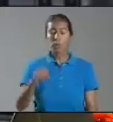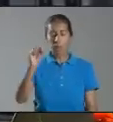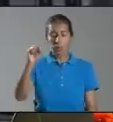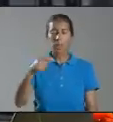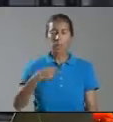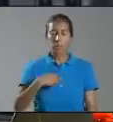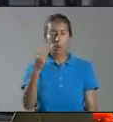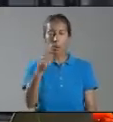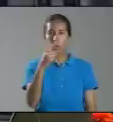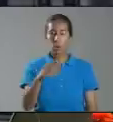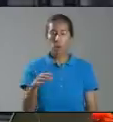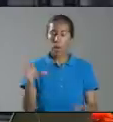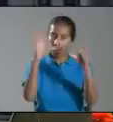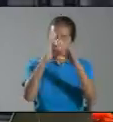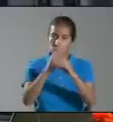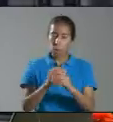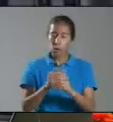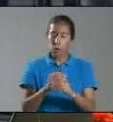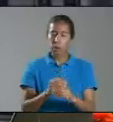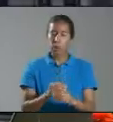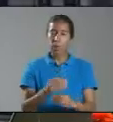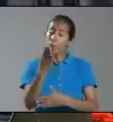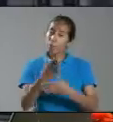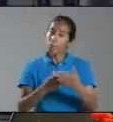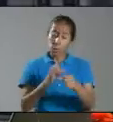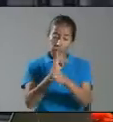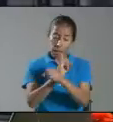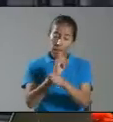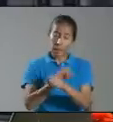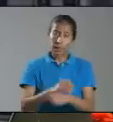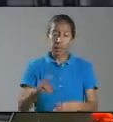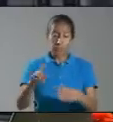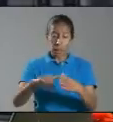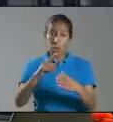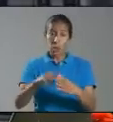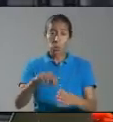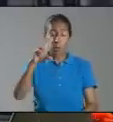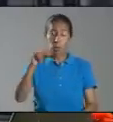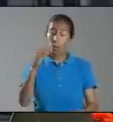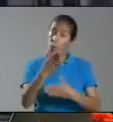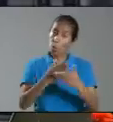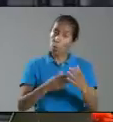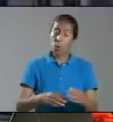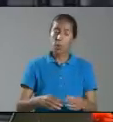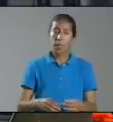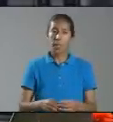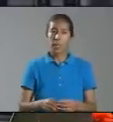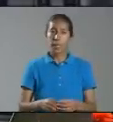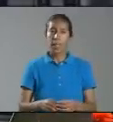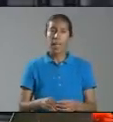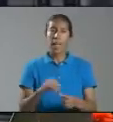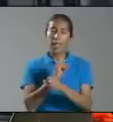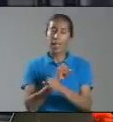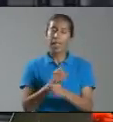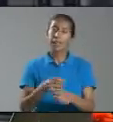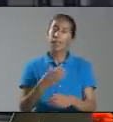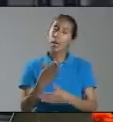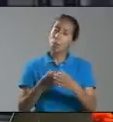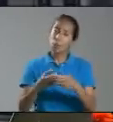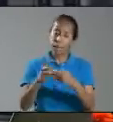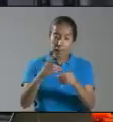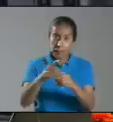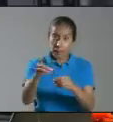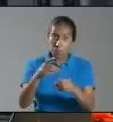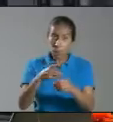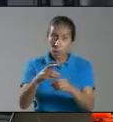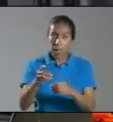aquí me voy a la iglesia, cuando no voy a la iglesia voy a un discipulado, y cuando no voy al discipulado enciendo la radio 91.7 FM,